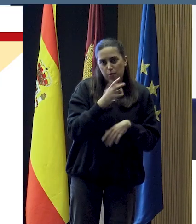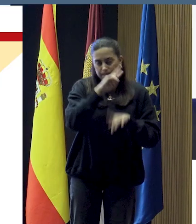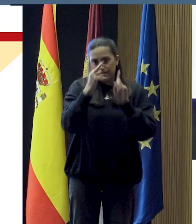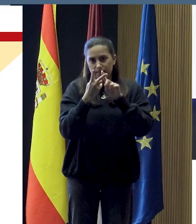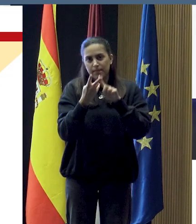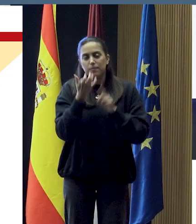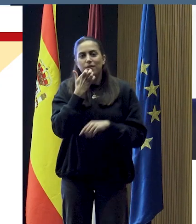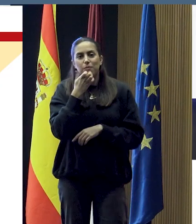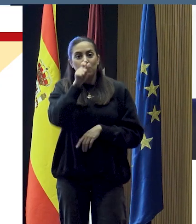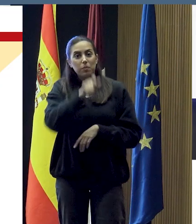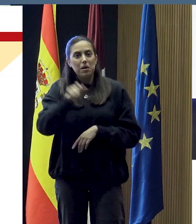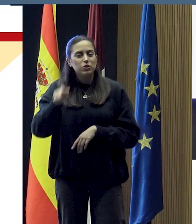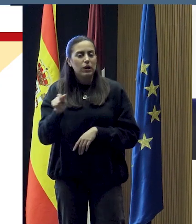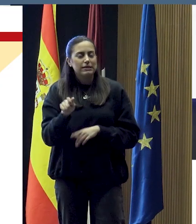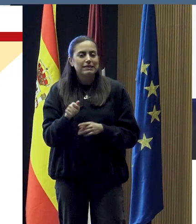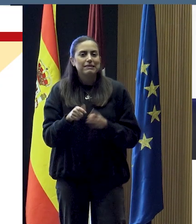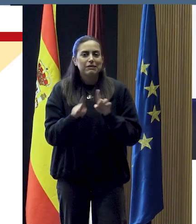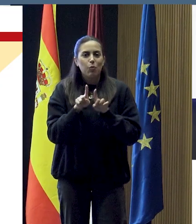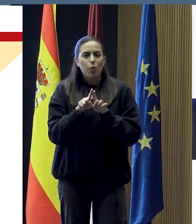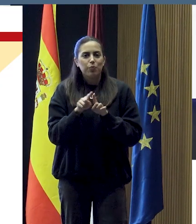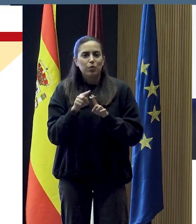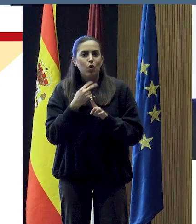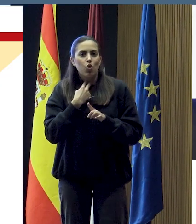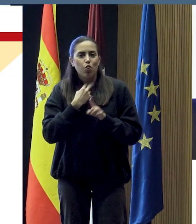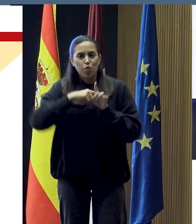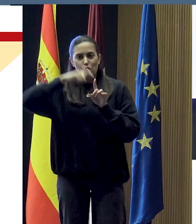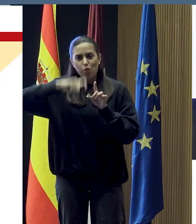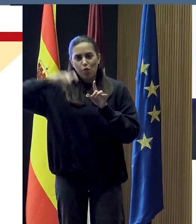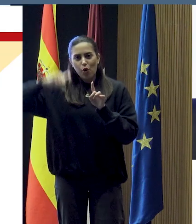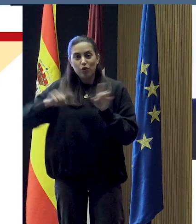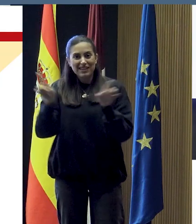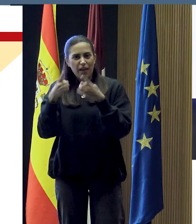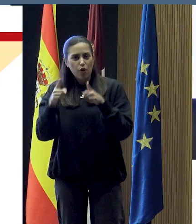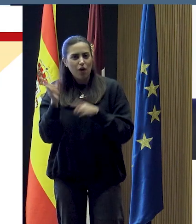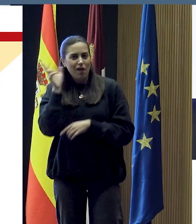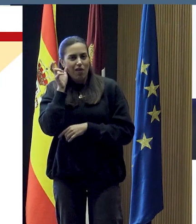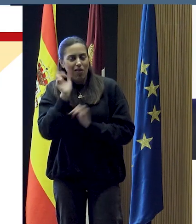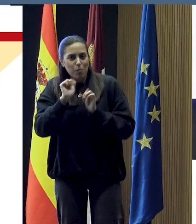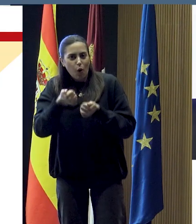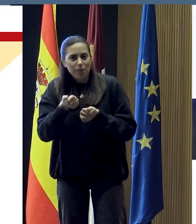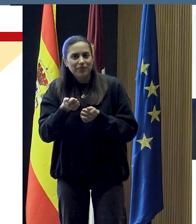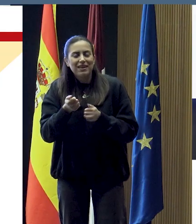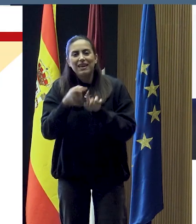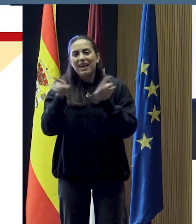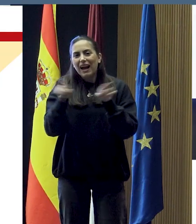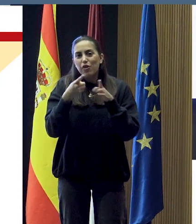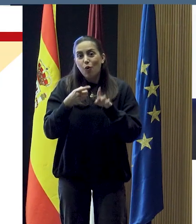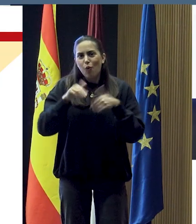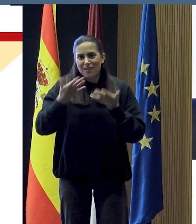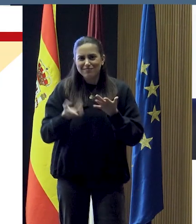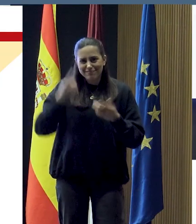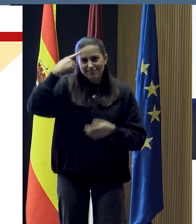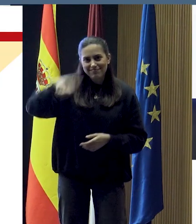que escuchando los primeros tonos de cualquier canción es capaz de decir qué canción se trata. Por lo tanto, eso es